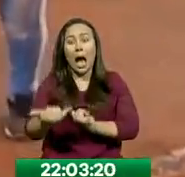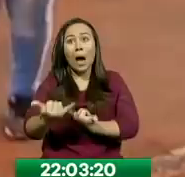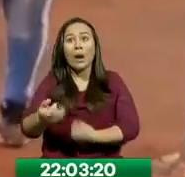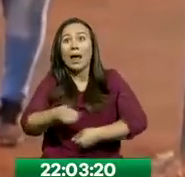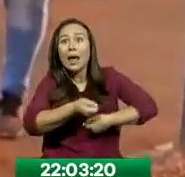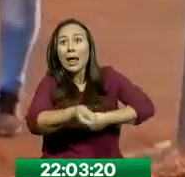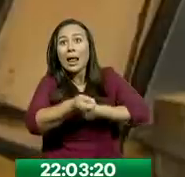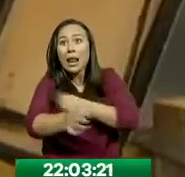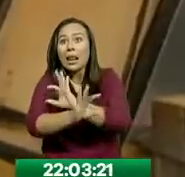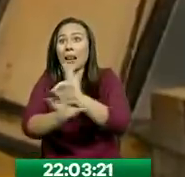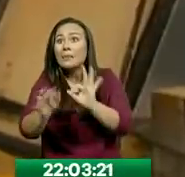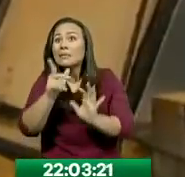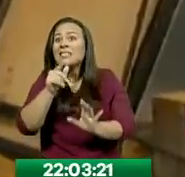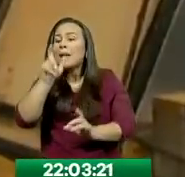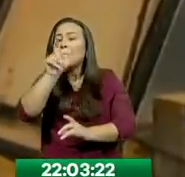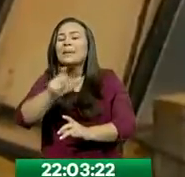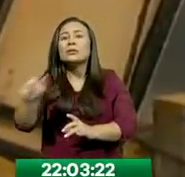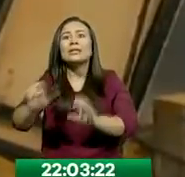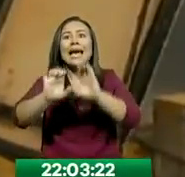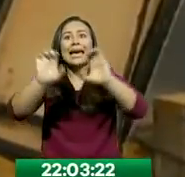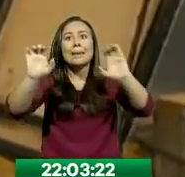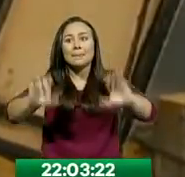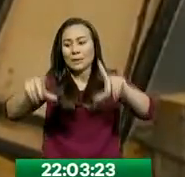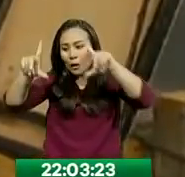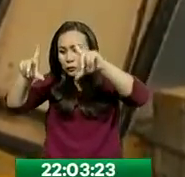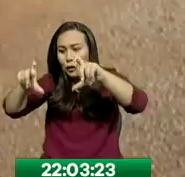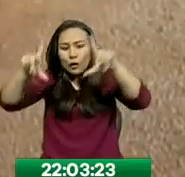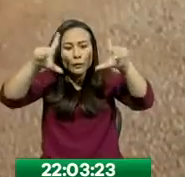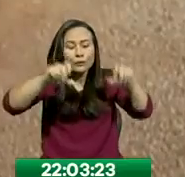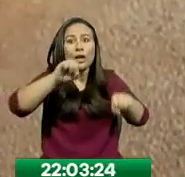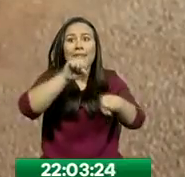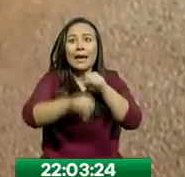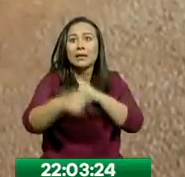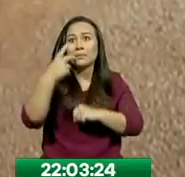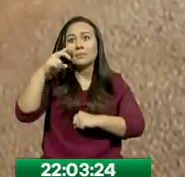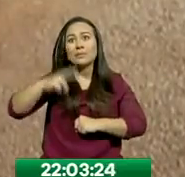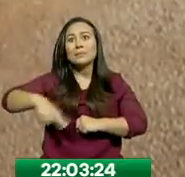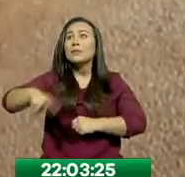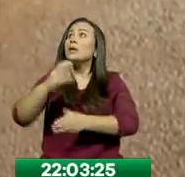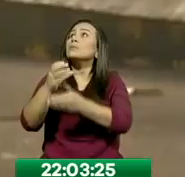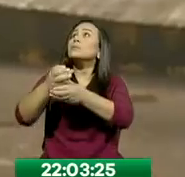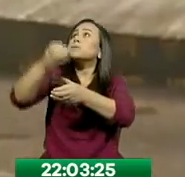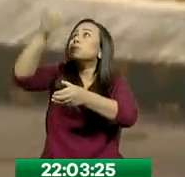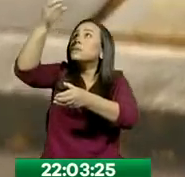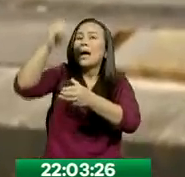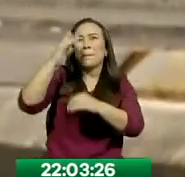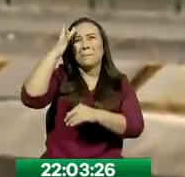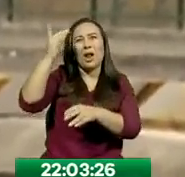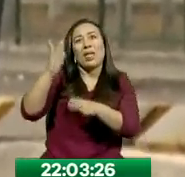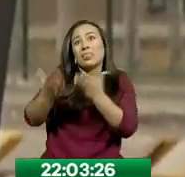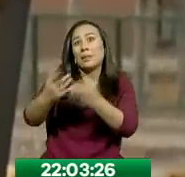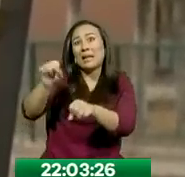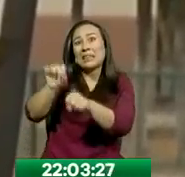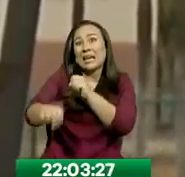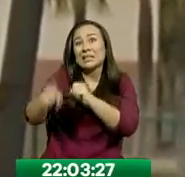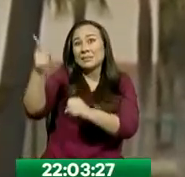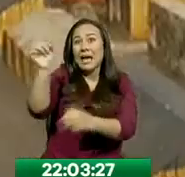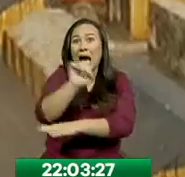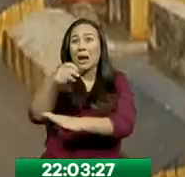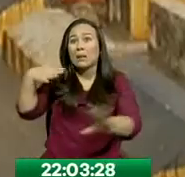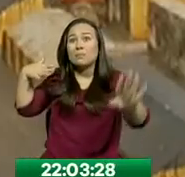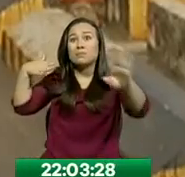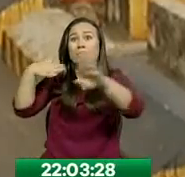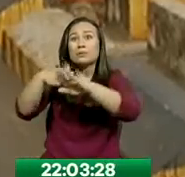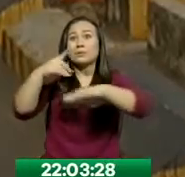lugar. Personal de la concesionaria fotografió los daños e inspeccionó las bases que quedaron luego de que fue derrumbada una de